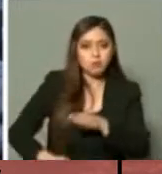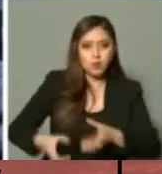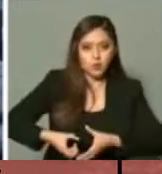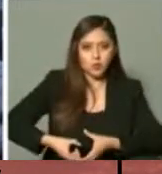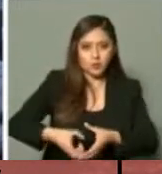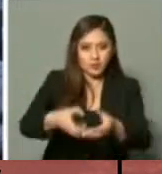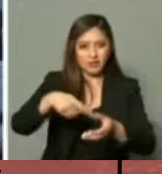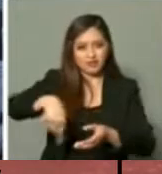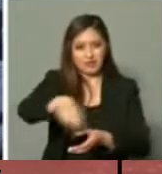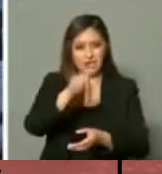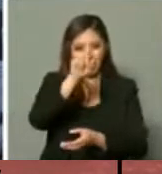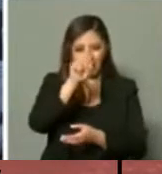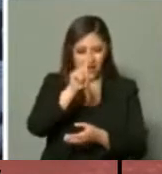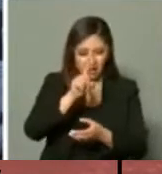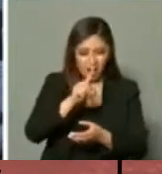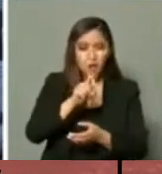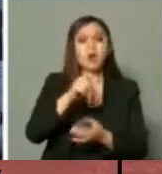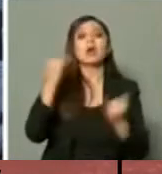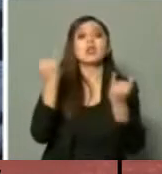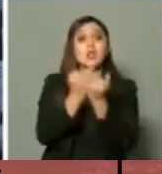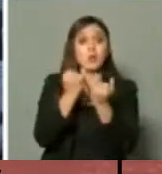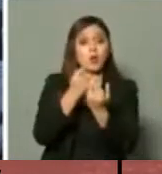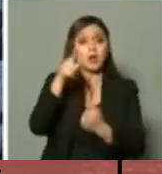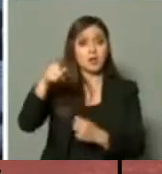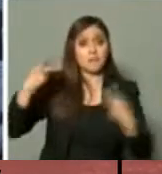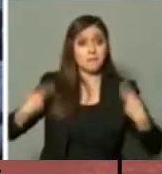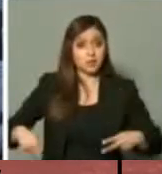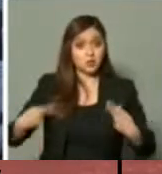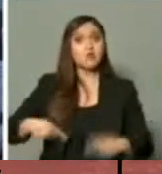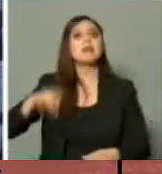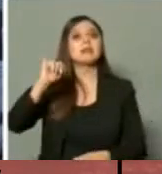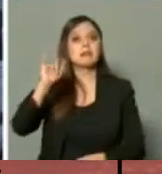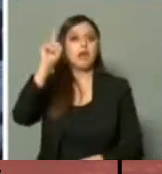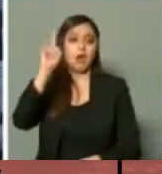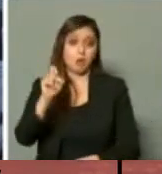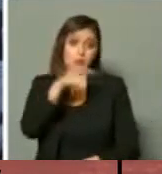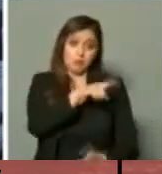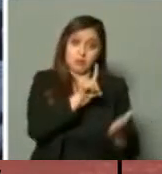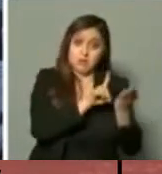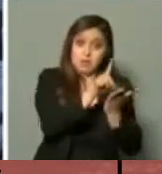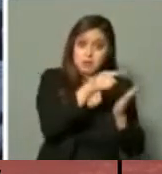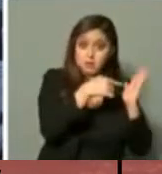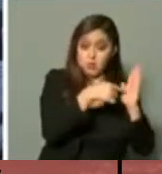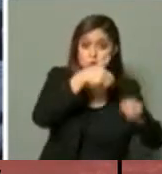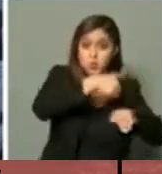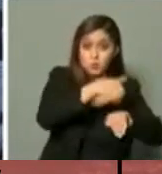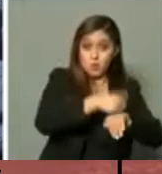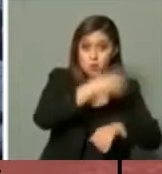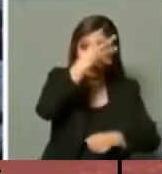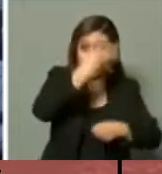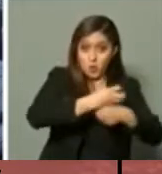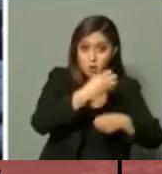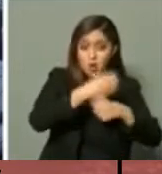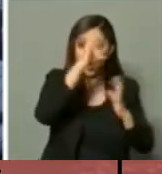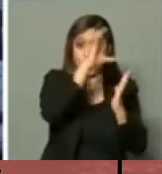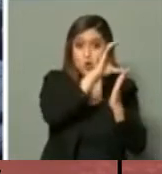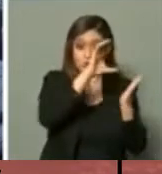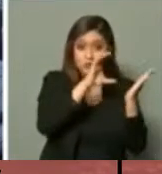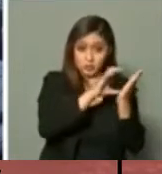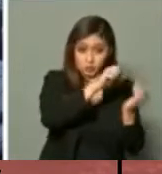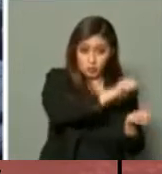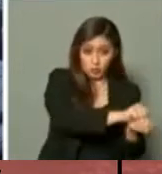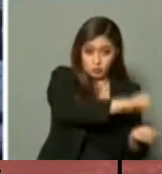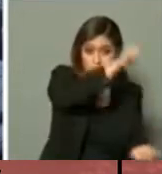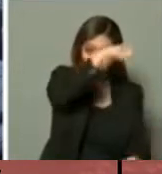y que los ciudadanos puedan contar con este servicio básico, ya que es un derecho, como lo marca el artículo 4 de la Constitución Política de los